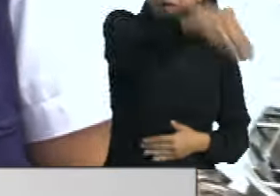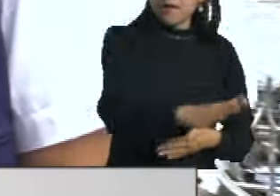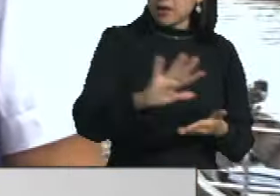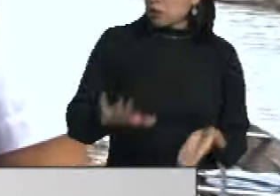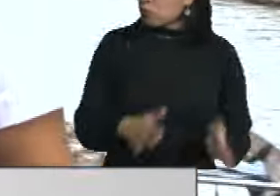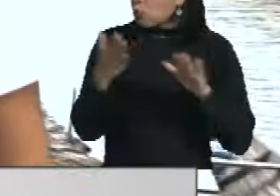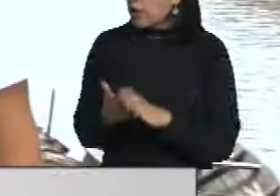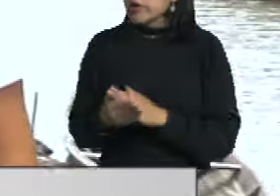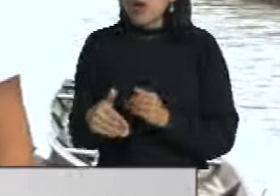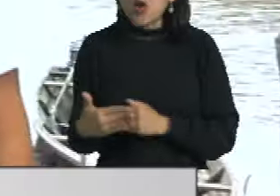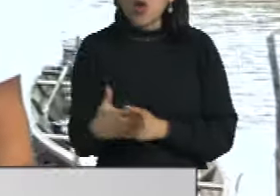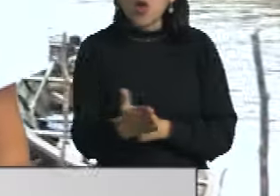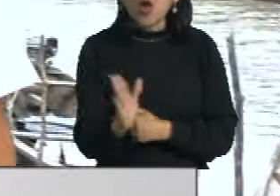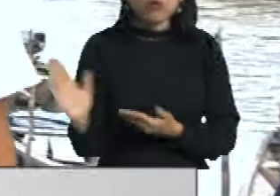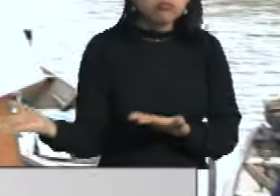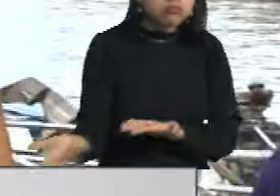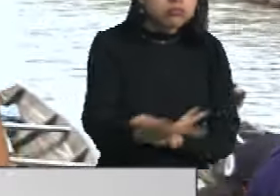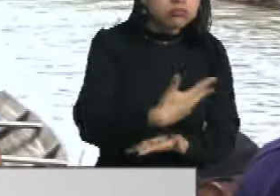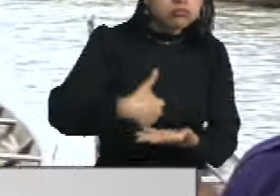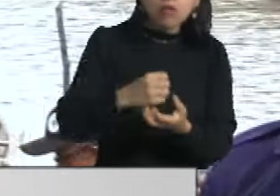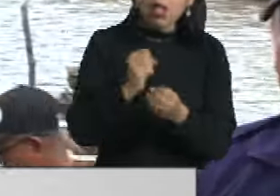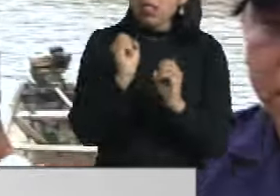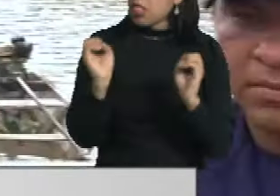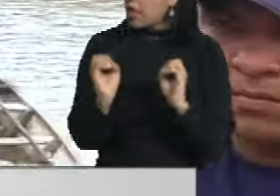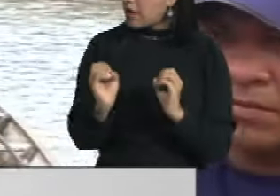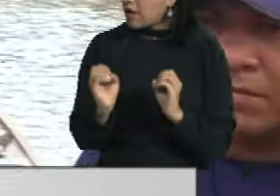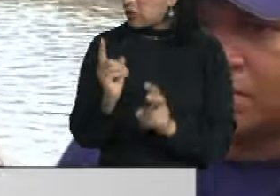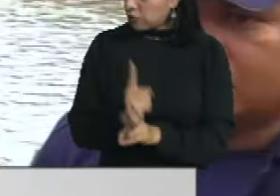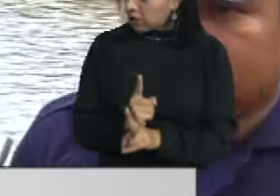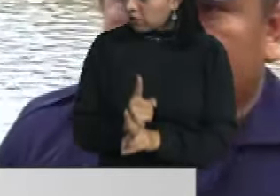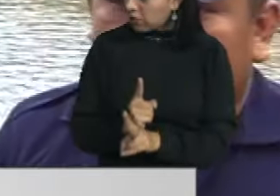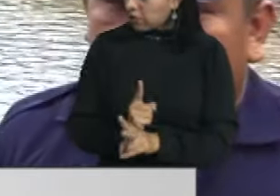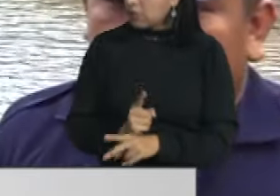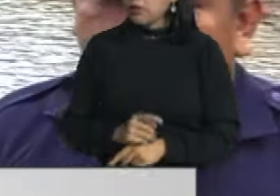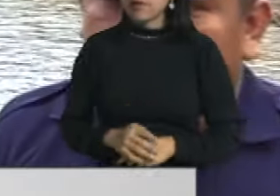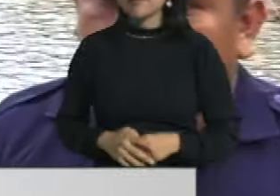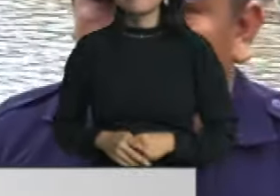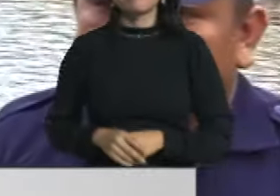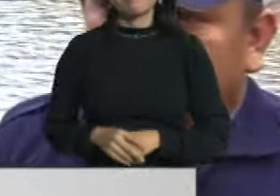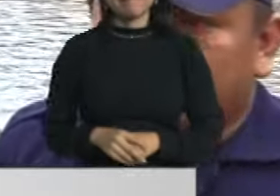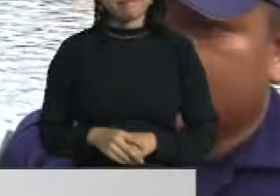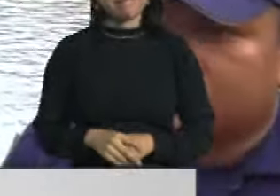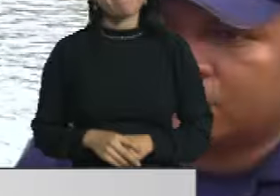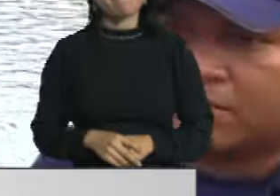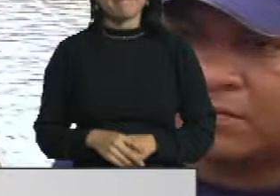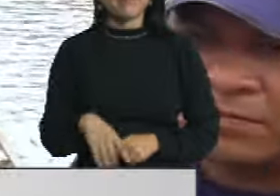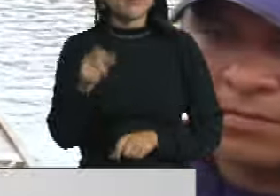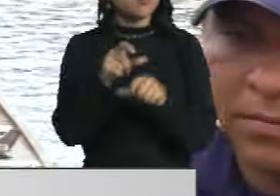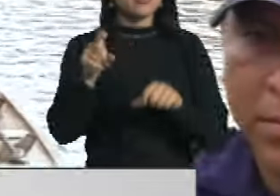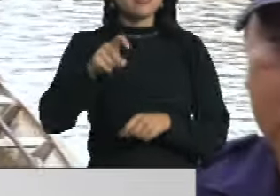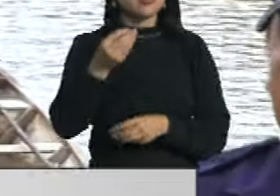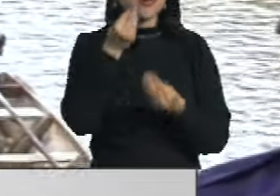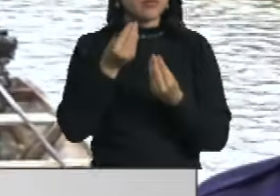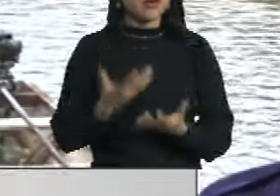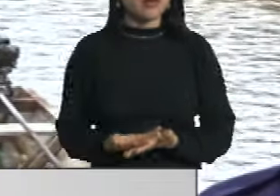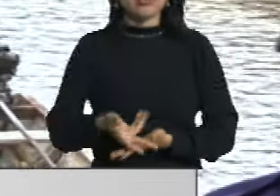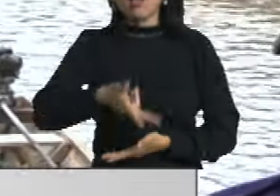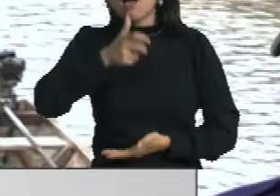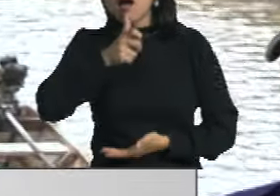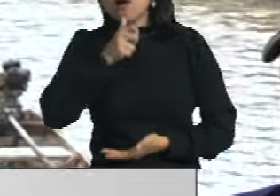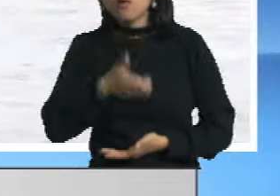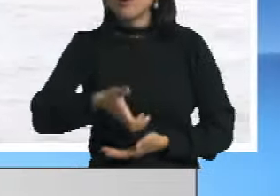pescar. Hablemos de esas graves consecuencias que deja esta sequía. Claro que sí, nosotros, las personas necesitan comer, las personas necesitan tomar